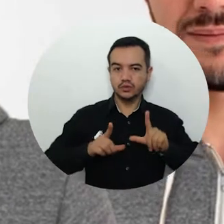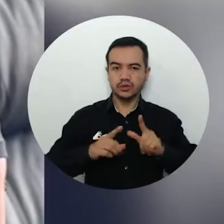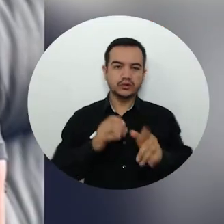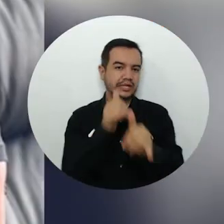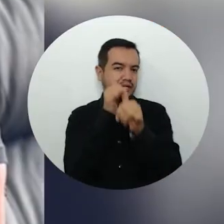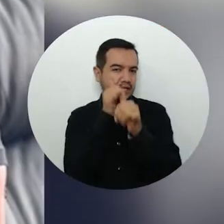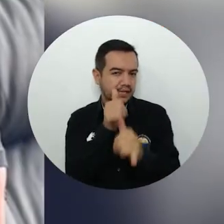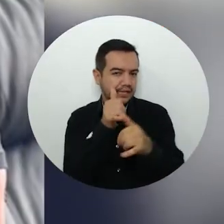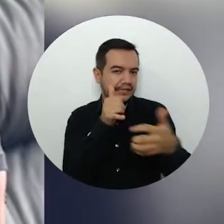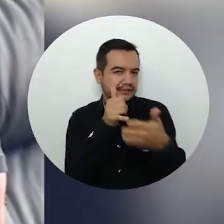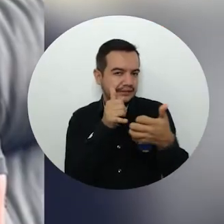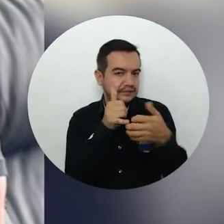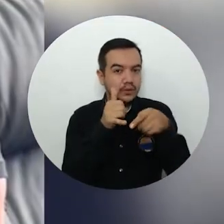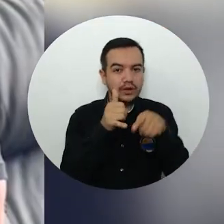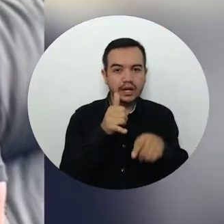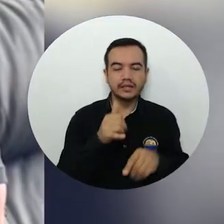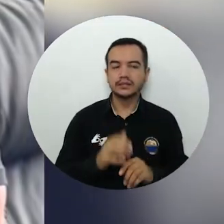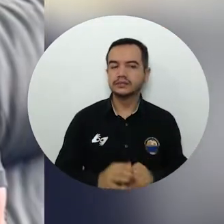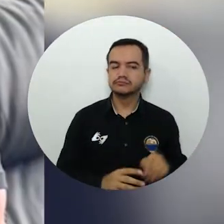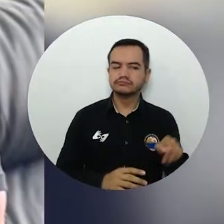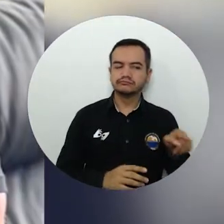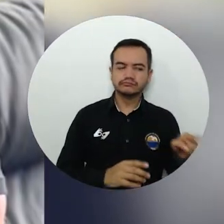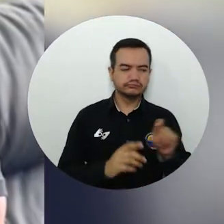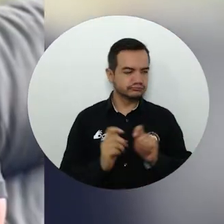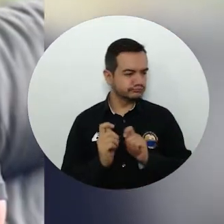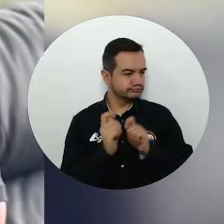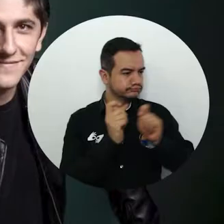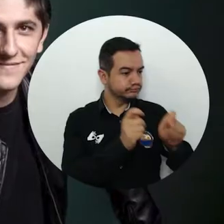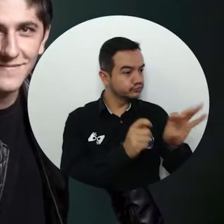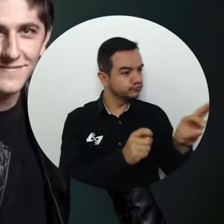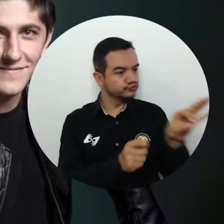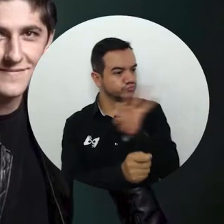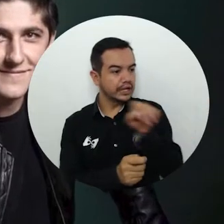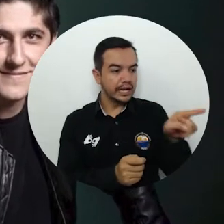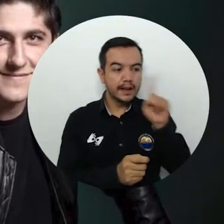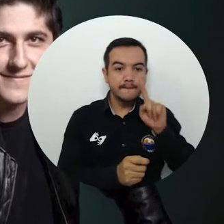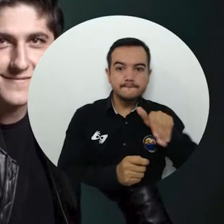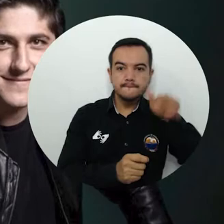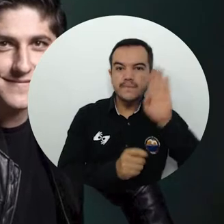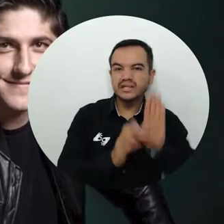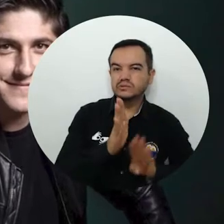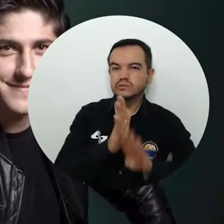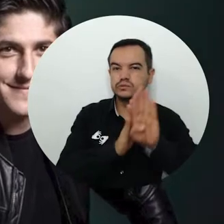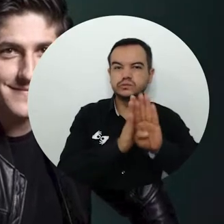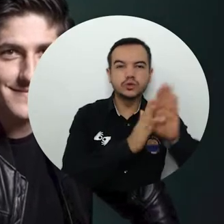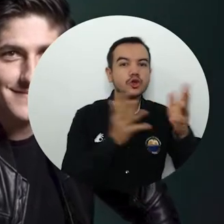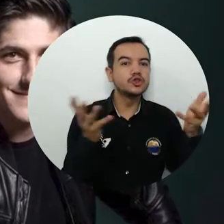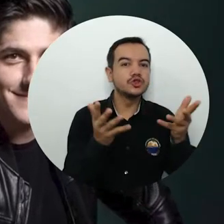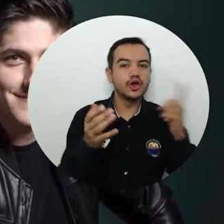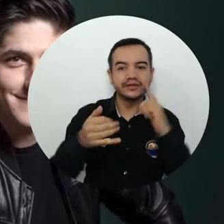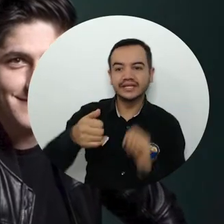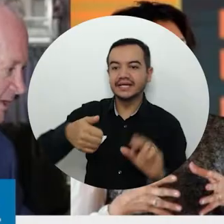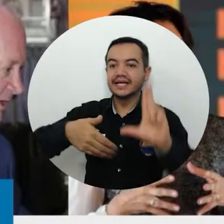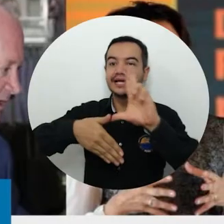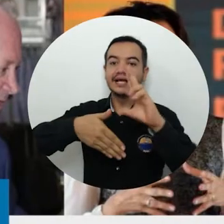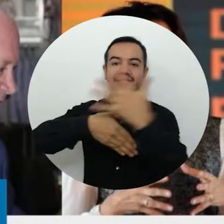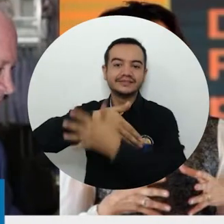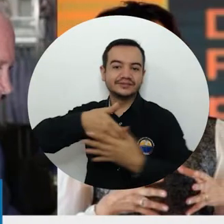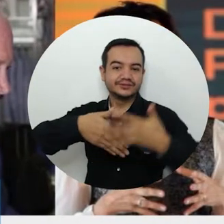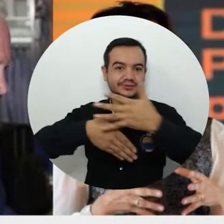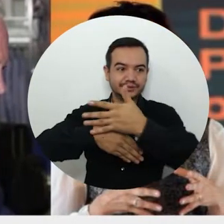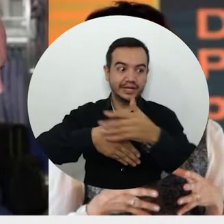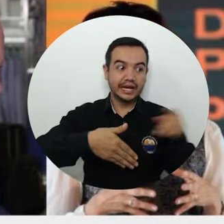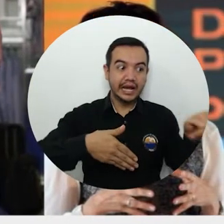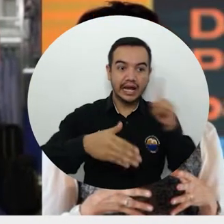Ingeniería de Sistemas de la Universidad del Magdalena, fue catalogado como uno de los colombianos con mayor proyección y crecimiento de América Latina. Su